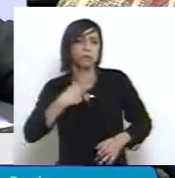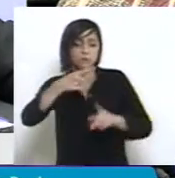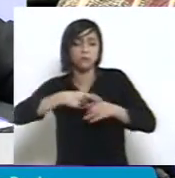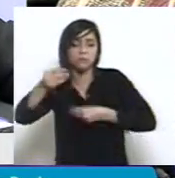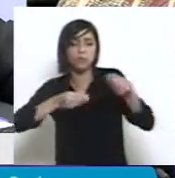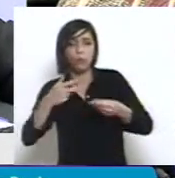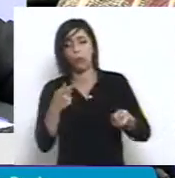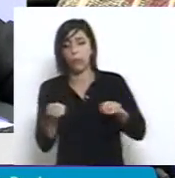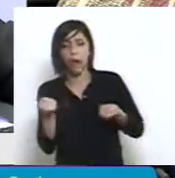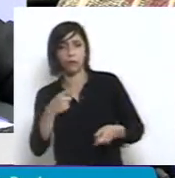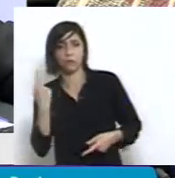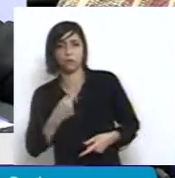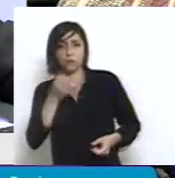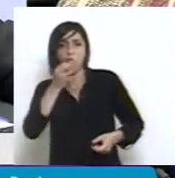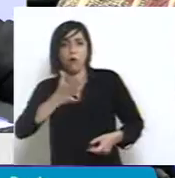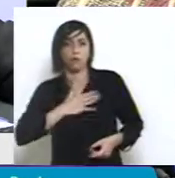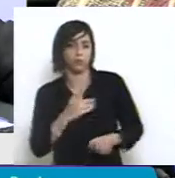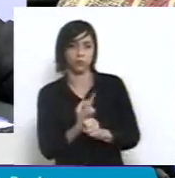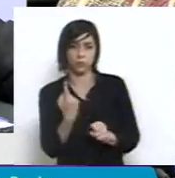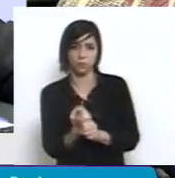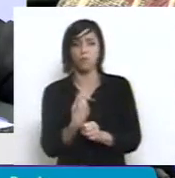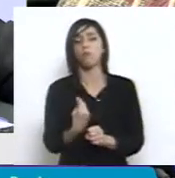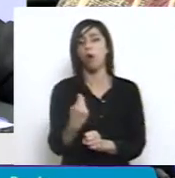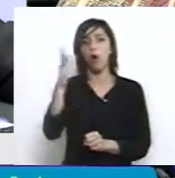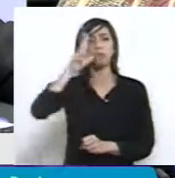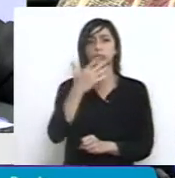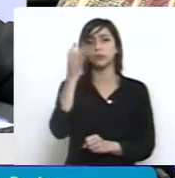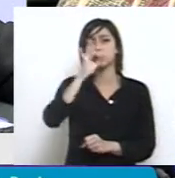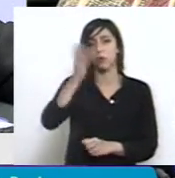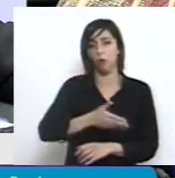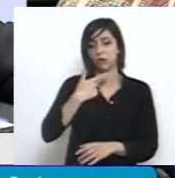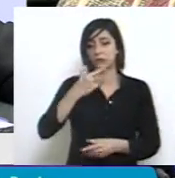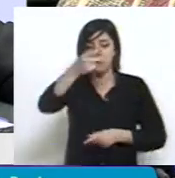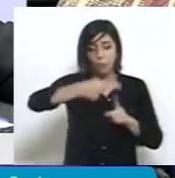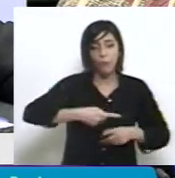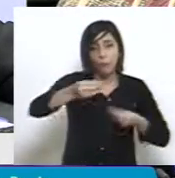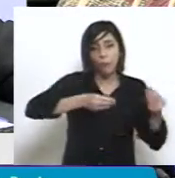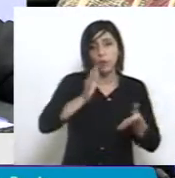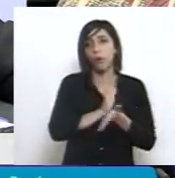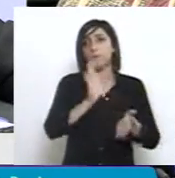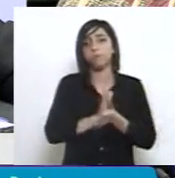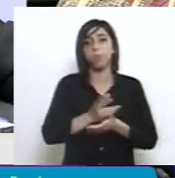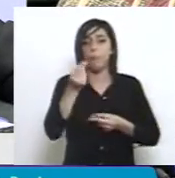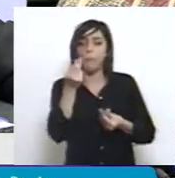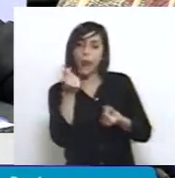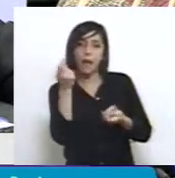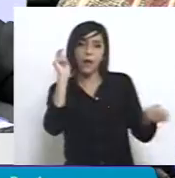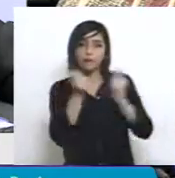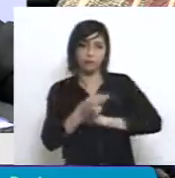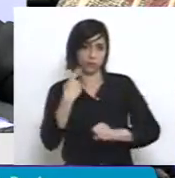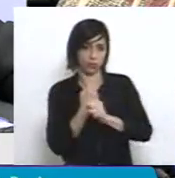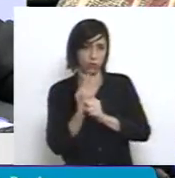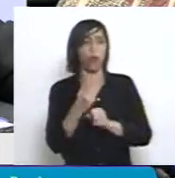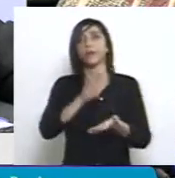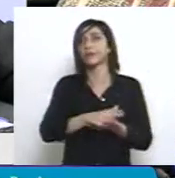el 85% de la inversión presupuestaria es rígida. Involucra jubilaciones,